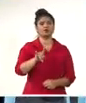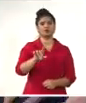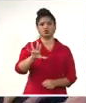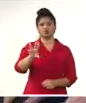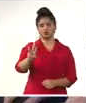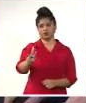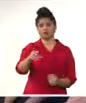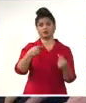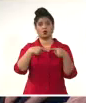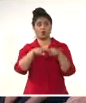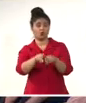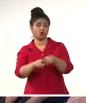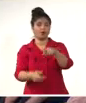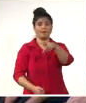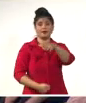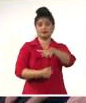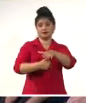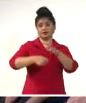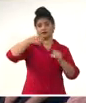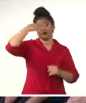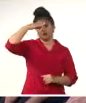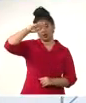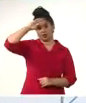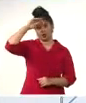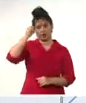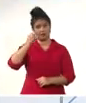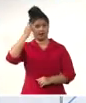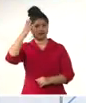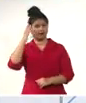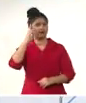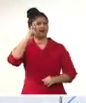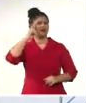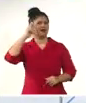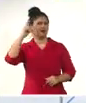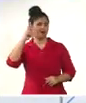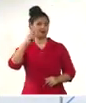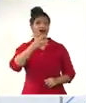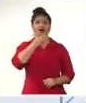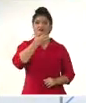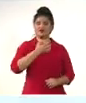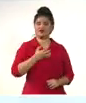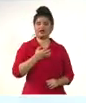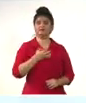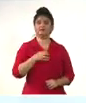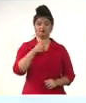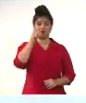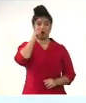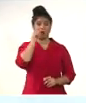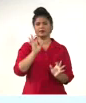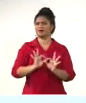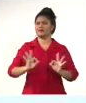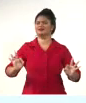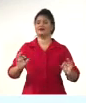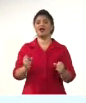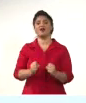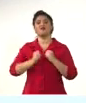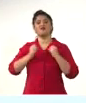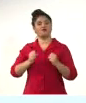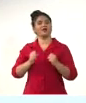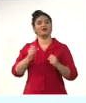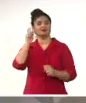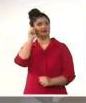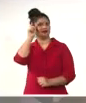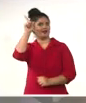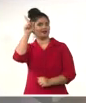de la República, Miguel Díaz-Canel Bermúdez, el recuerdo del liderazgo de Fidel en aquella gesta hace hoy 69 años. A